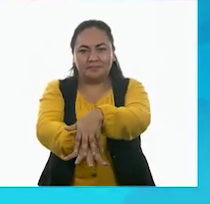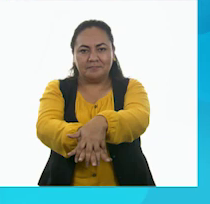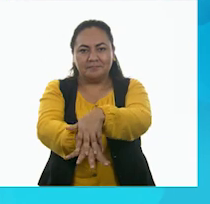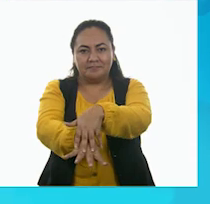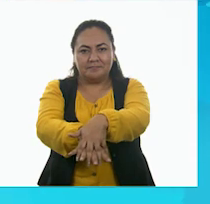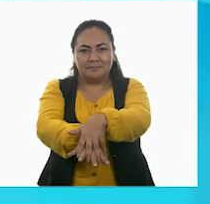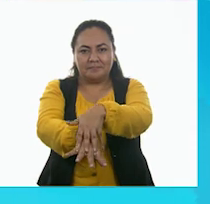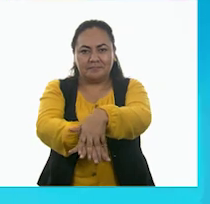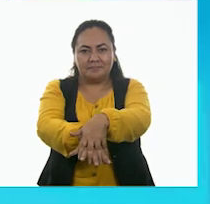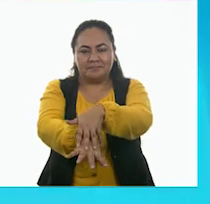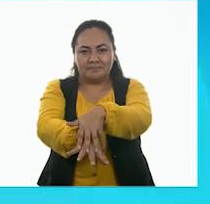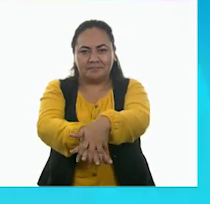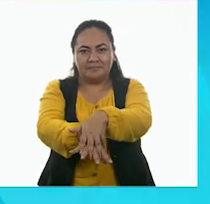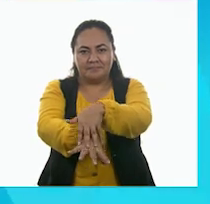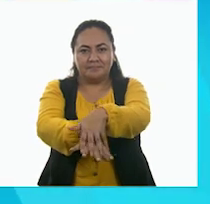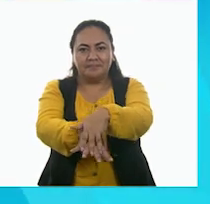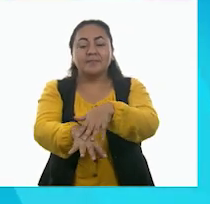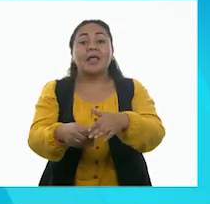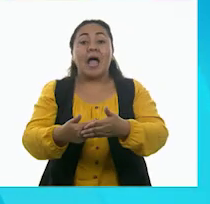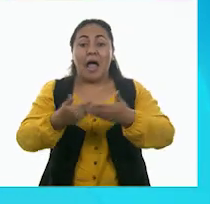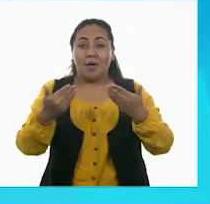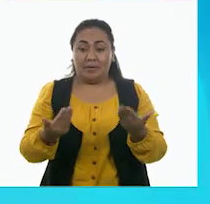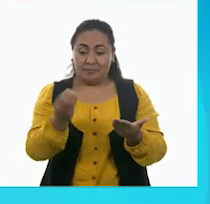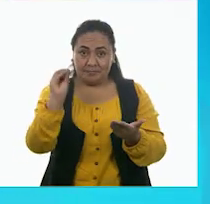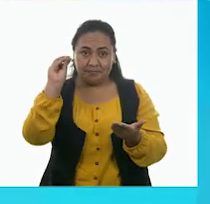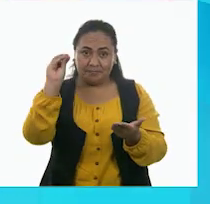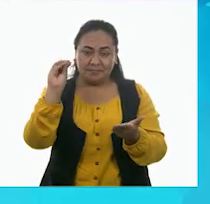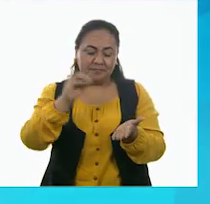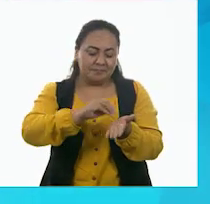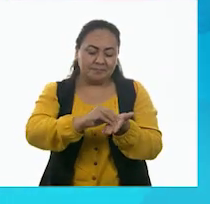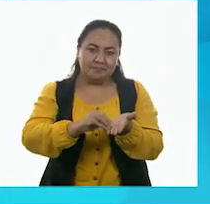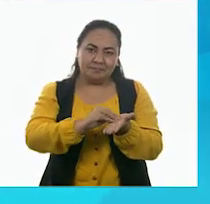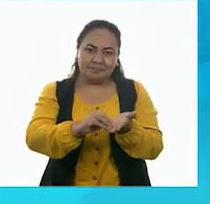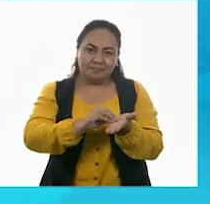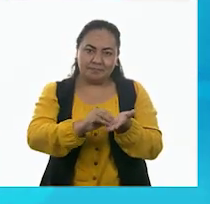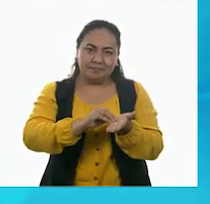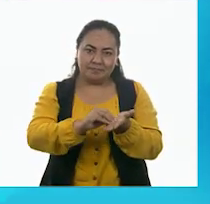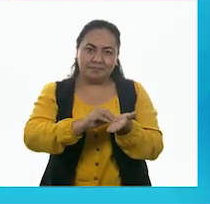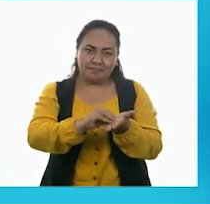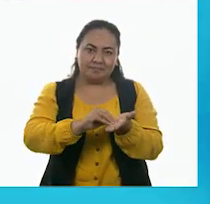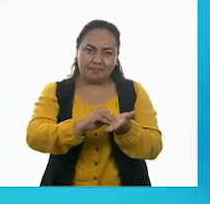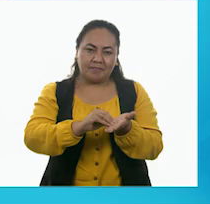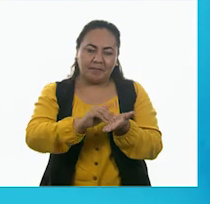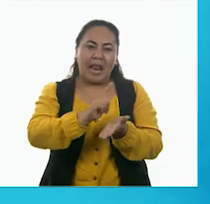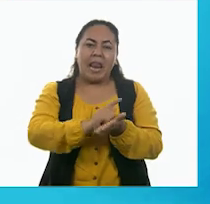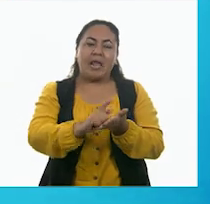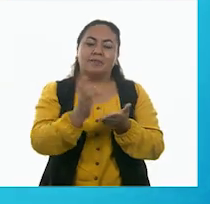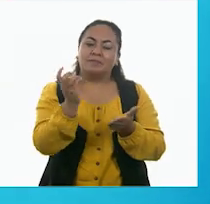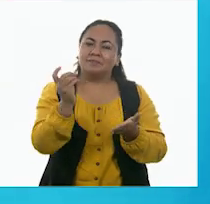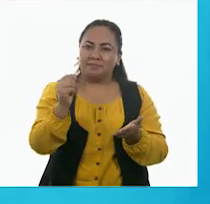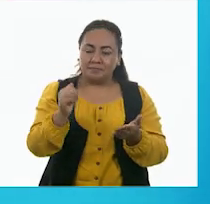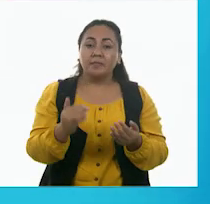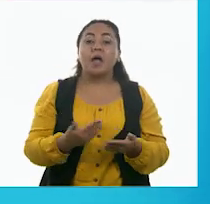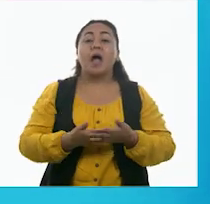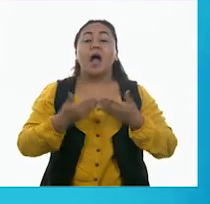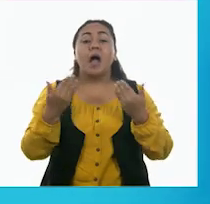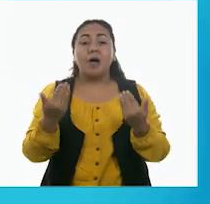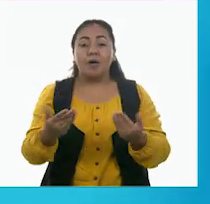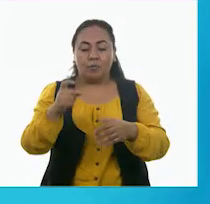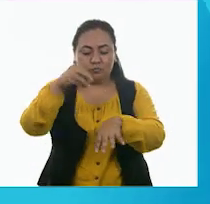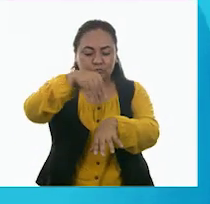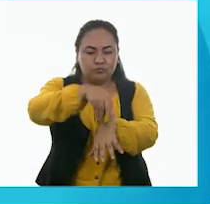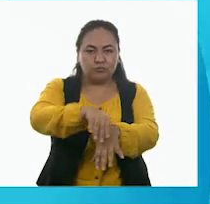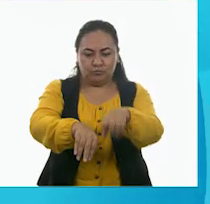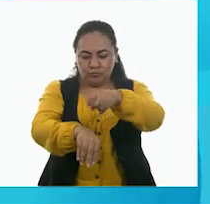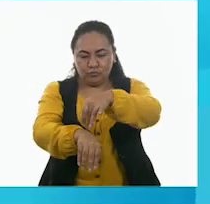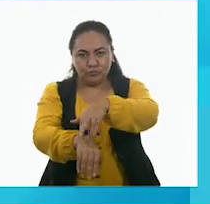dedos. Ahora haz como que rasguñas la palma de tus manos para lavar tus uñas. Enjuaga tus manos con